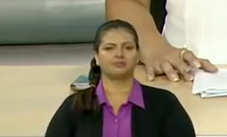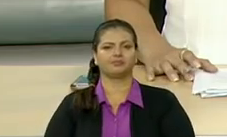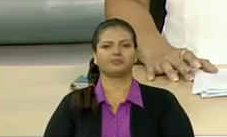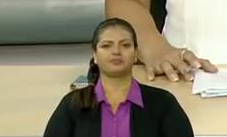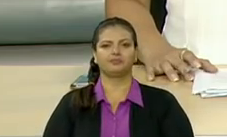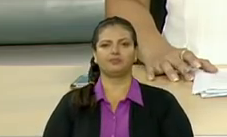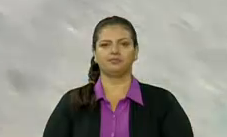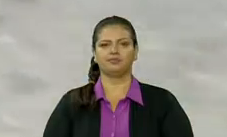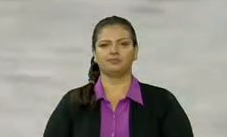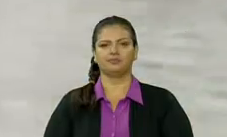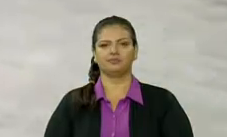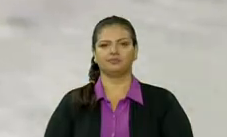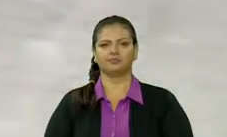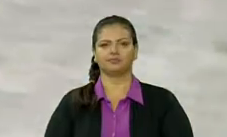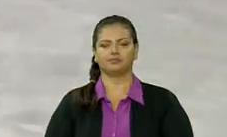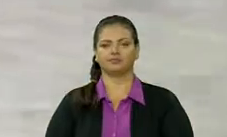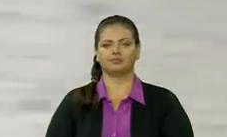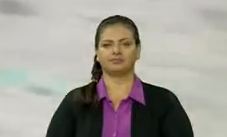Veamos.